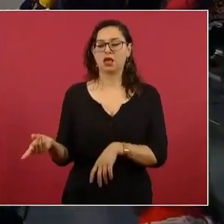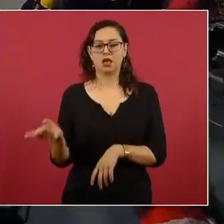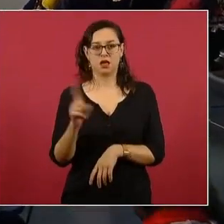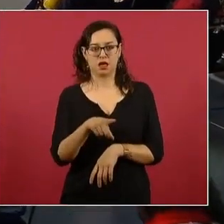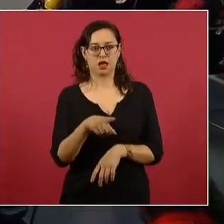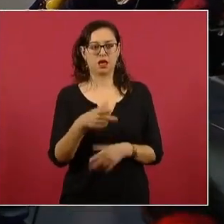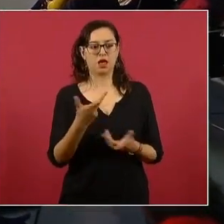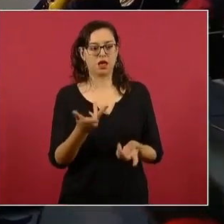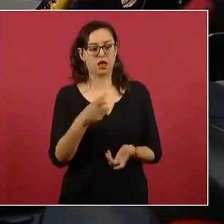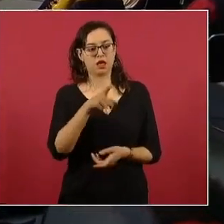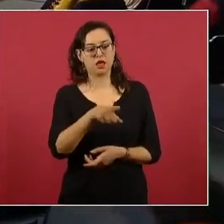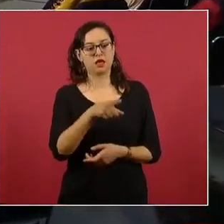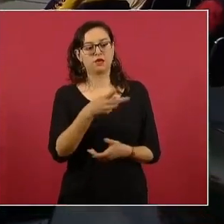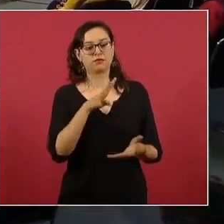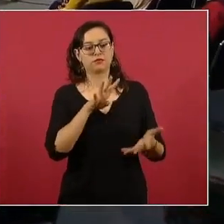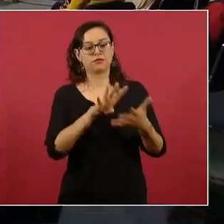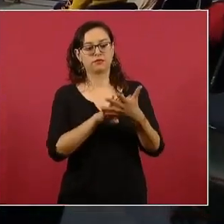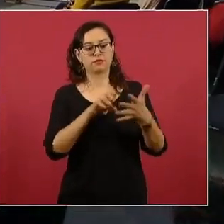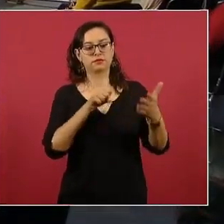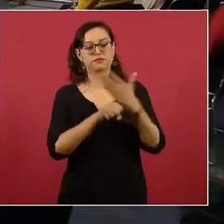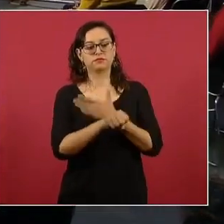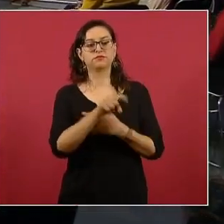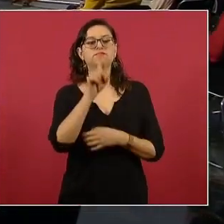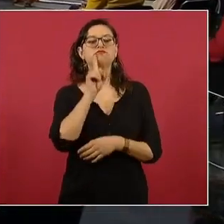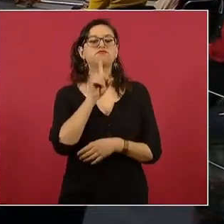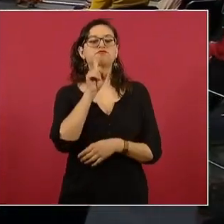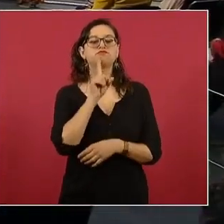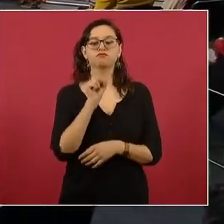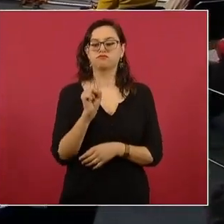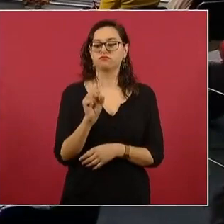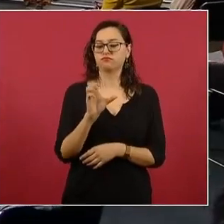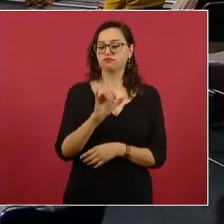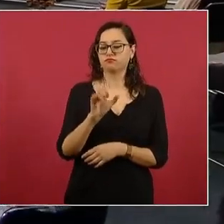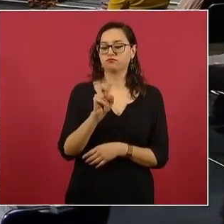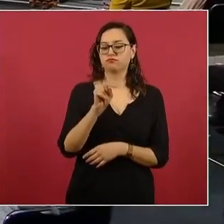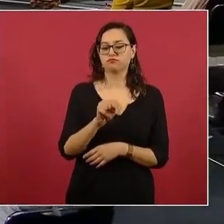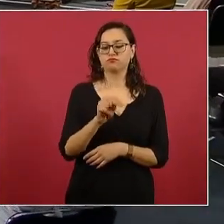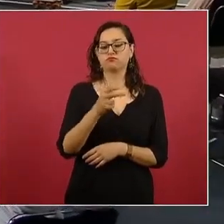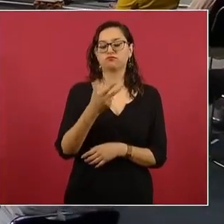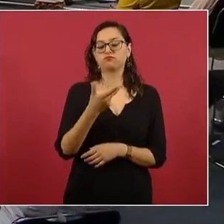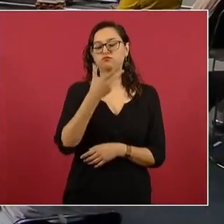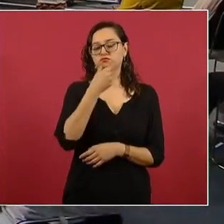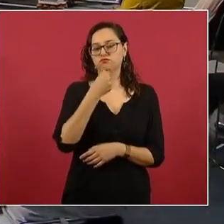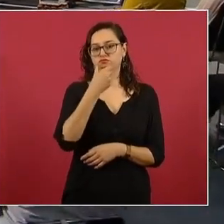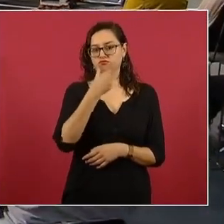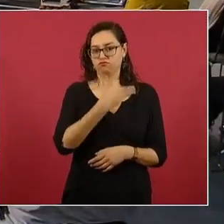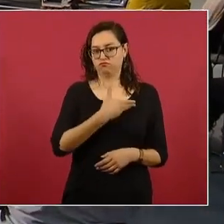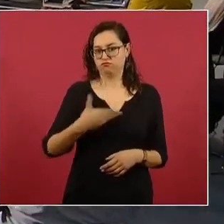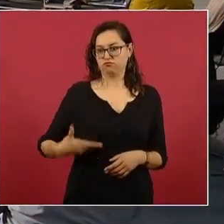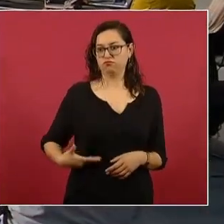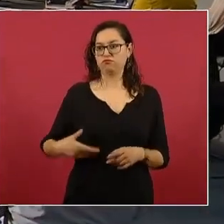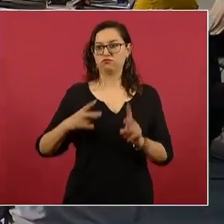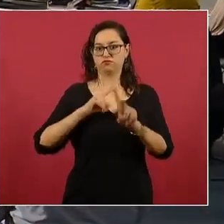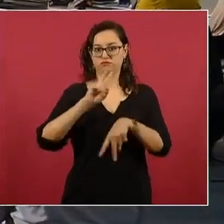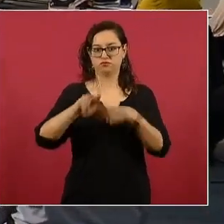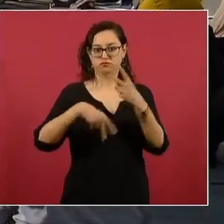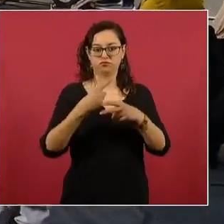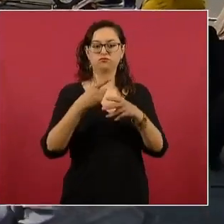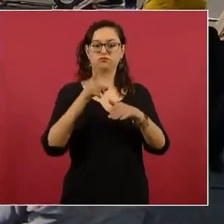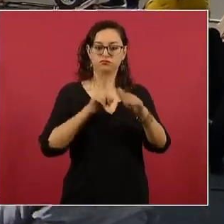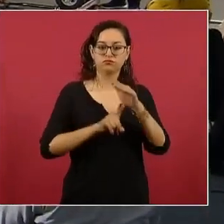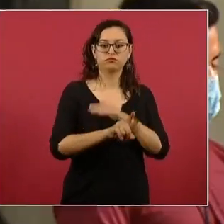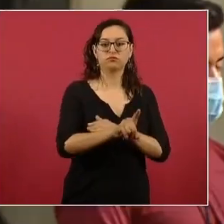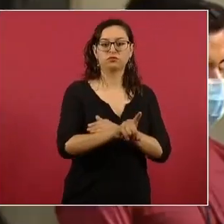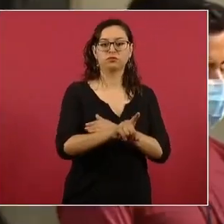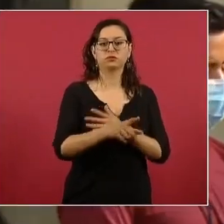ministro presidente de la Suprema Corte de Justicia sobre las acciones para generar delincuentes con pruebas falsas para cobrar vía las víctimas